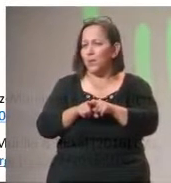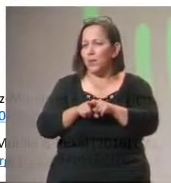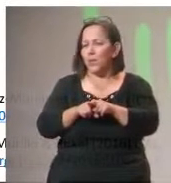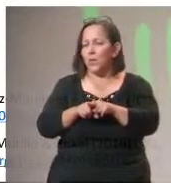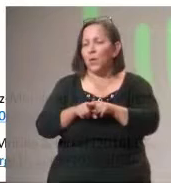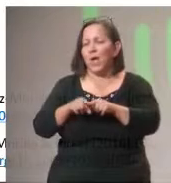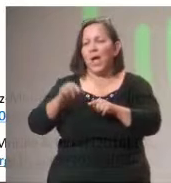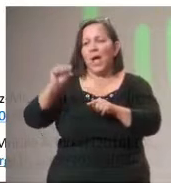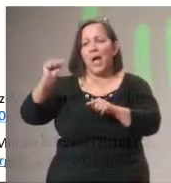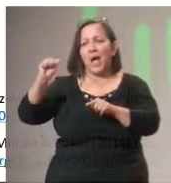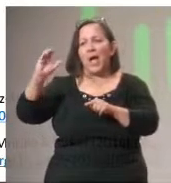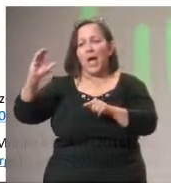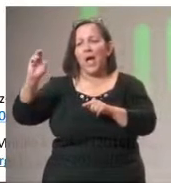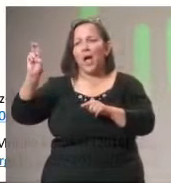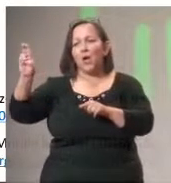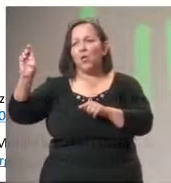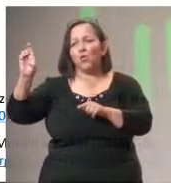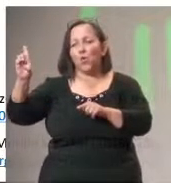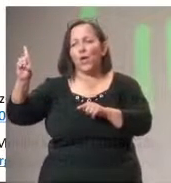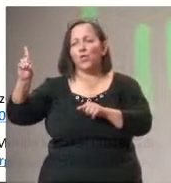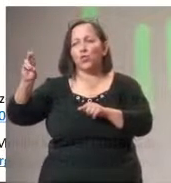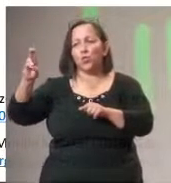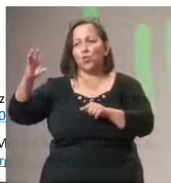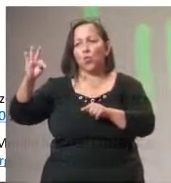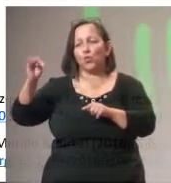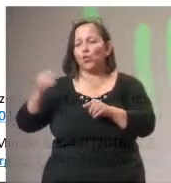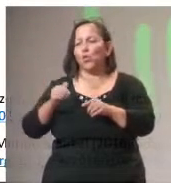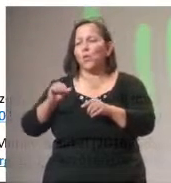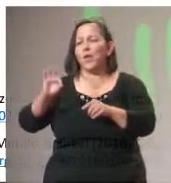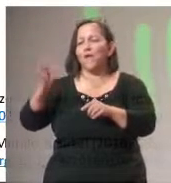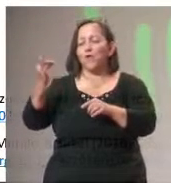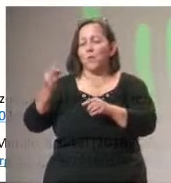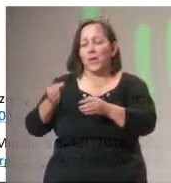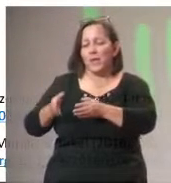No, acueducto como el sistema de tuberías que transmite el agua.